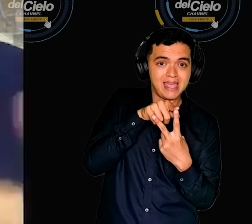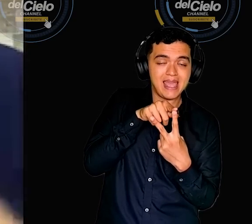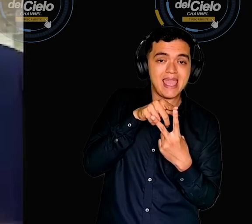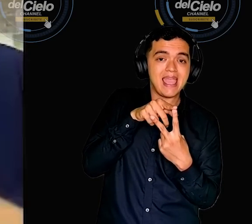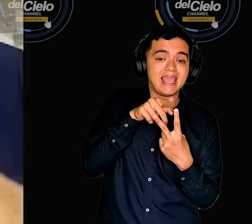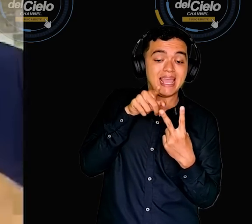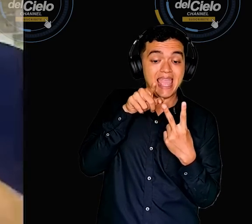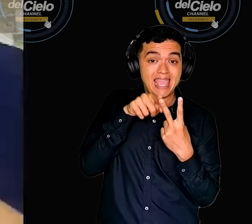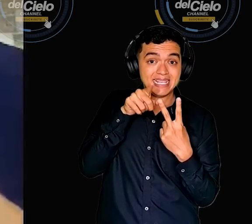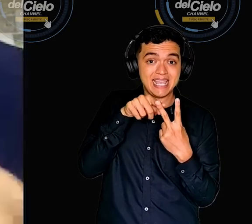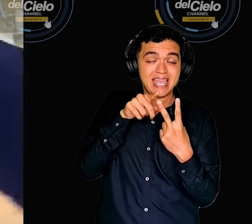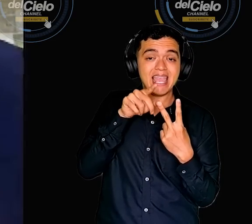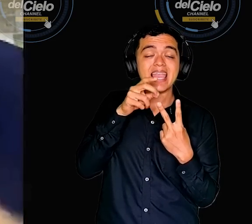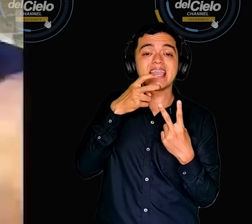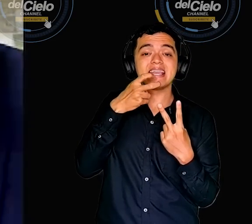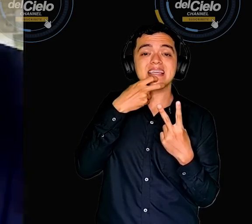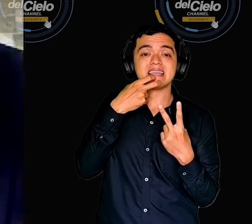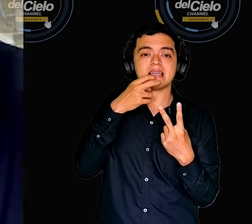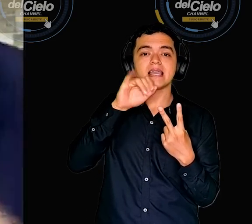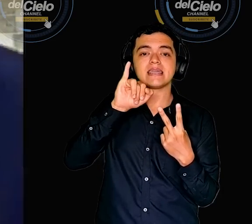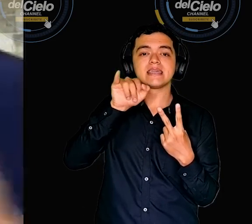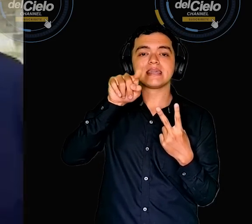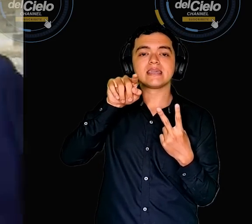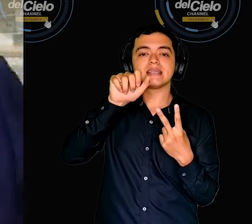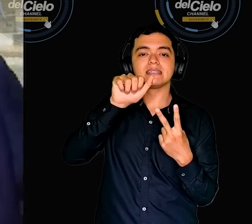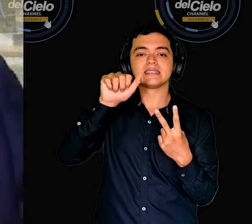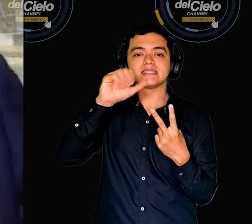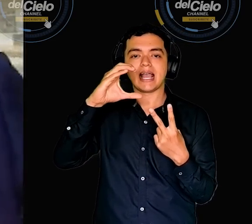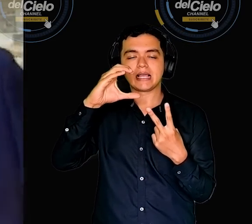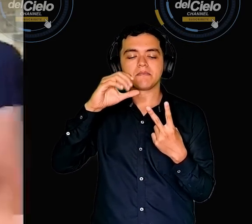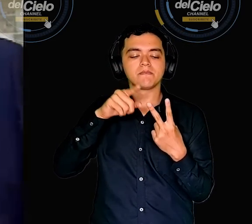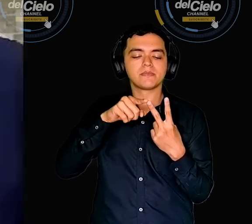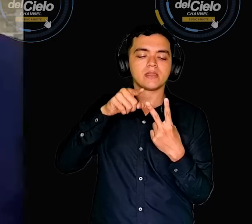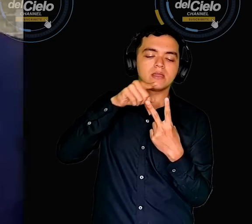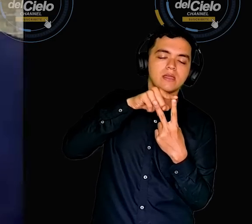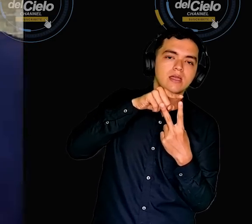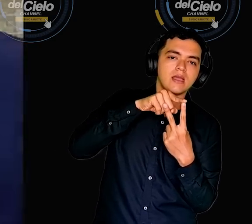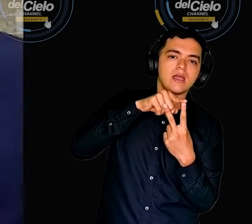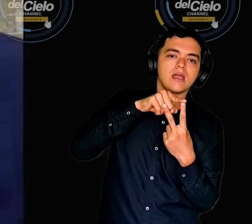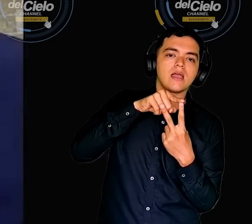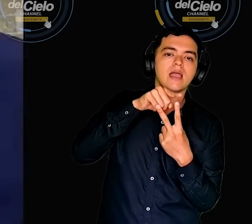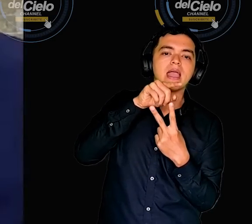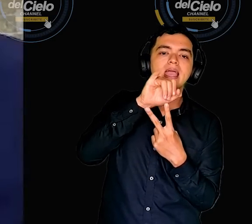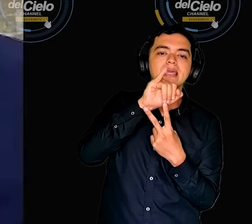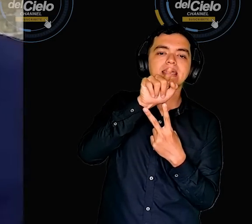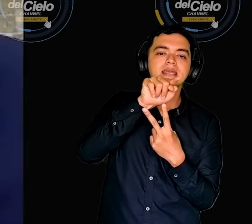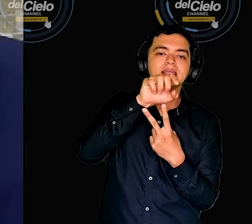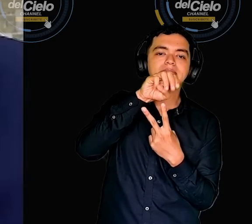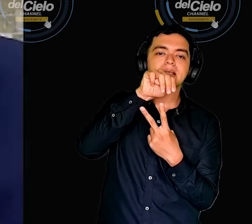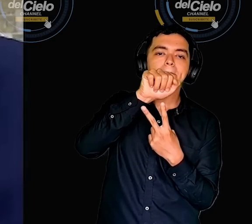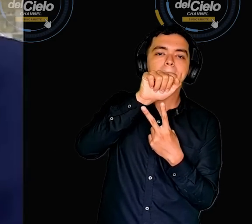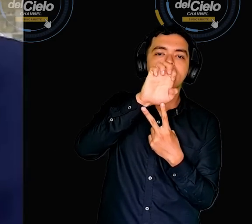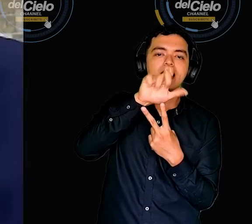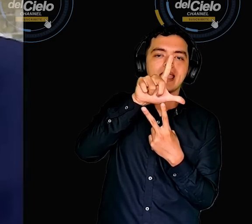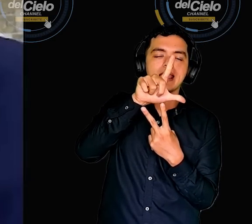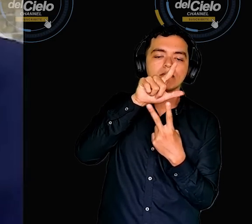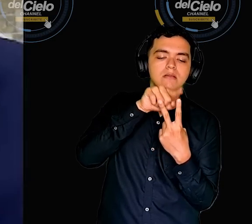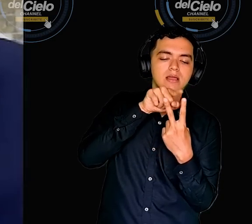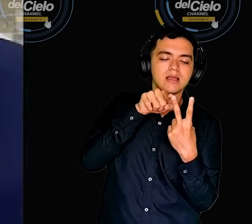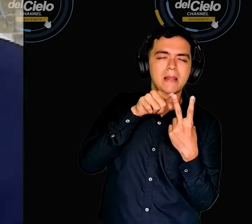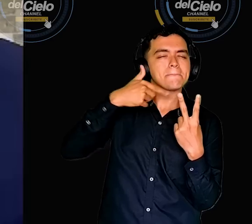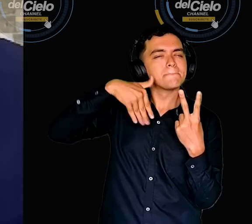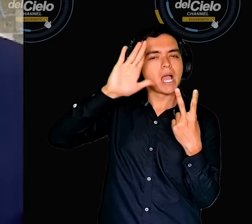que algunas cosas que uno hace pueden hacer mucho daño sin uno pretenderlo. Una de esas cosas es la